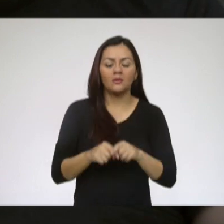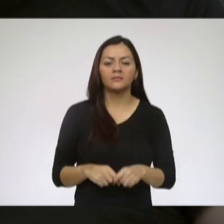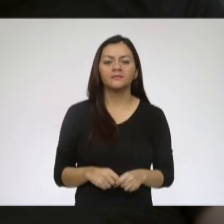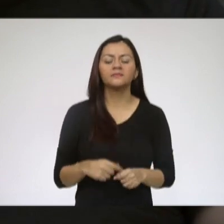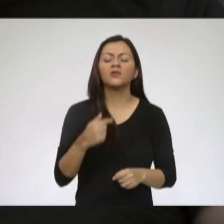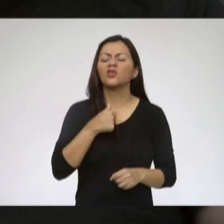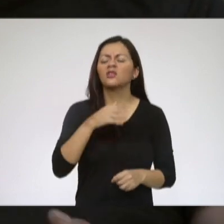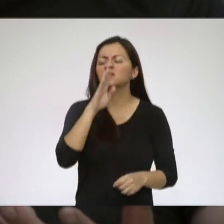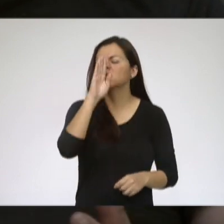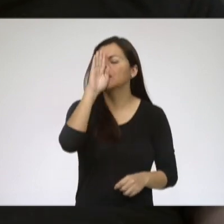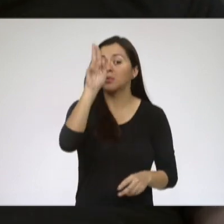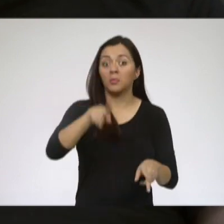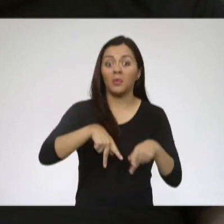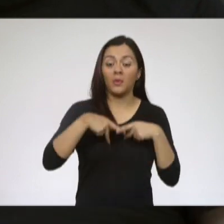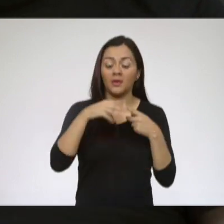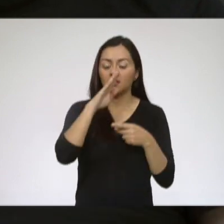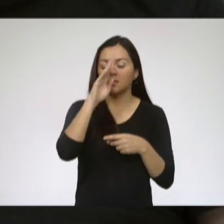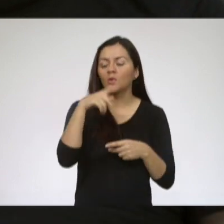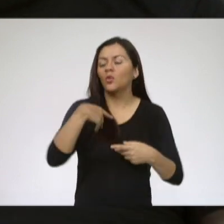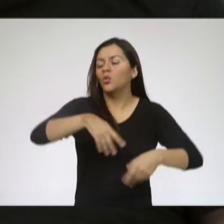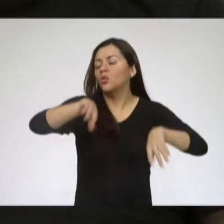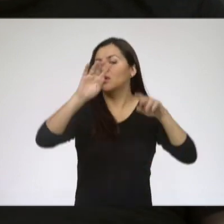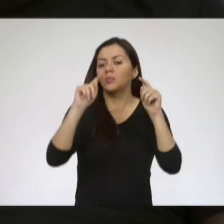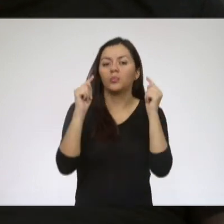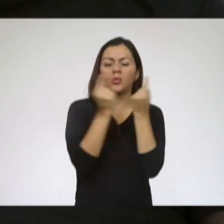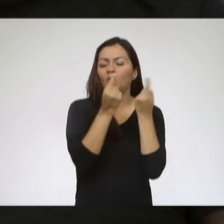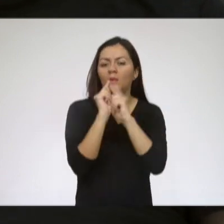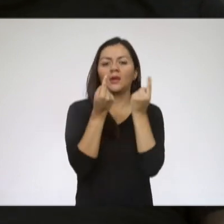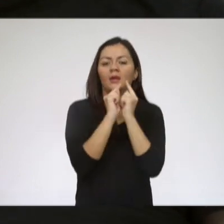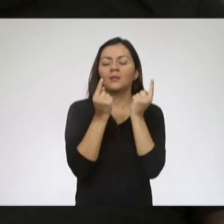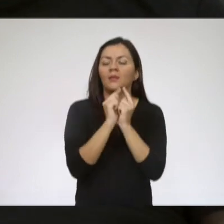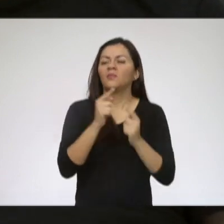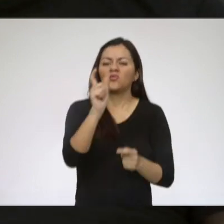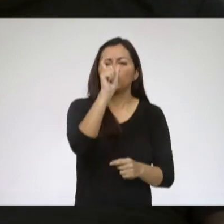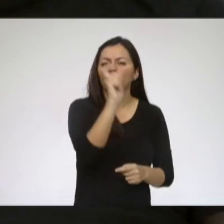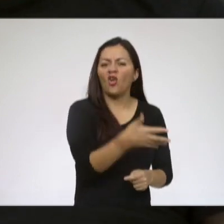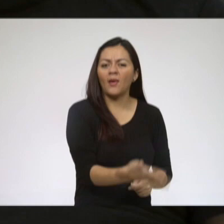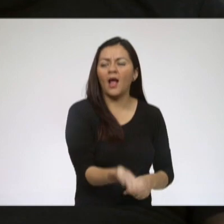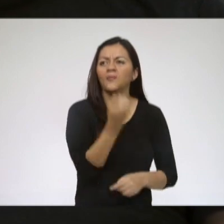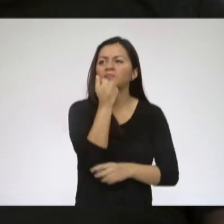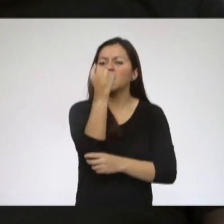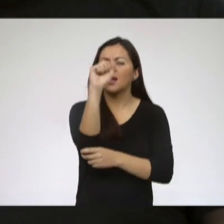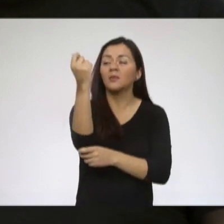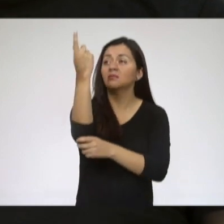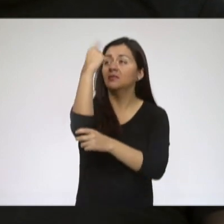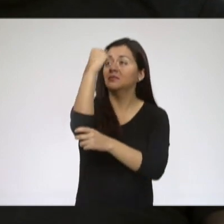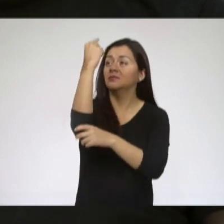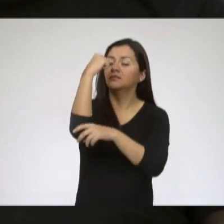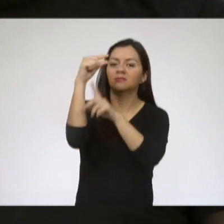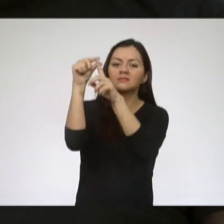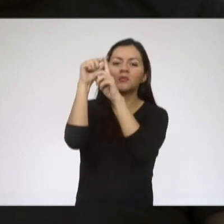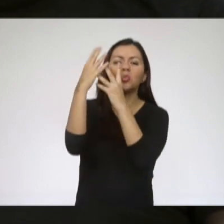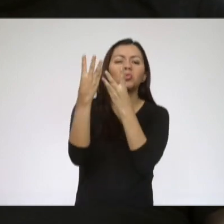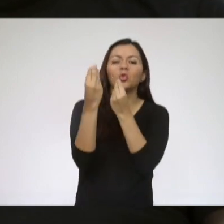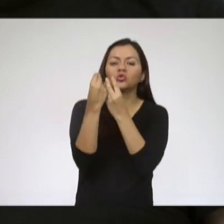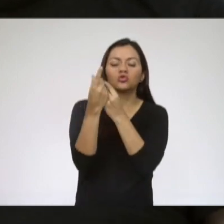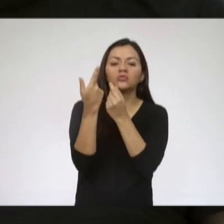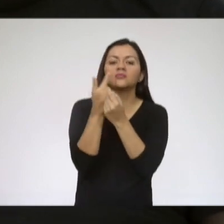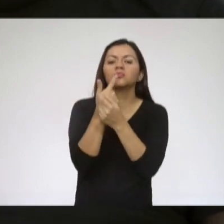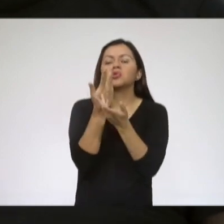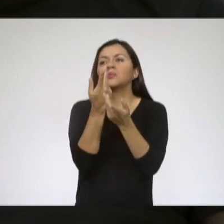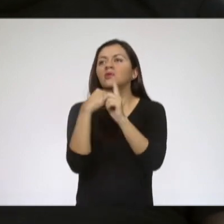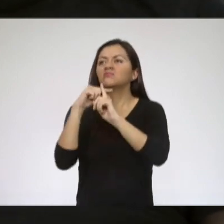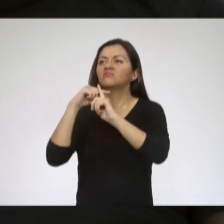el chico conflictivo, el revoltoso, el que no hace caso a nadie, el que le dices algo y